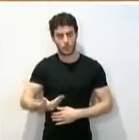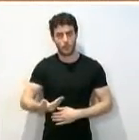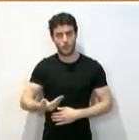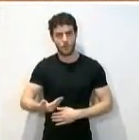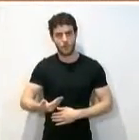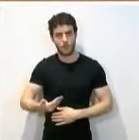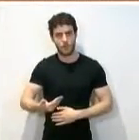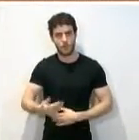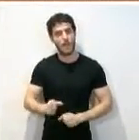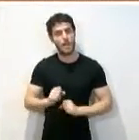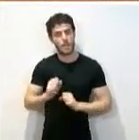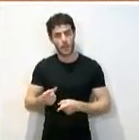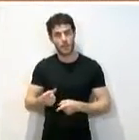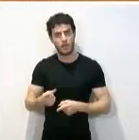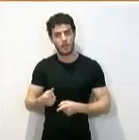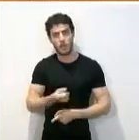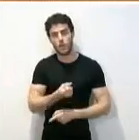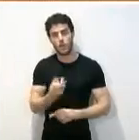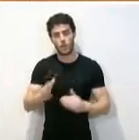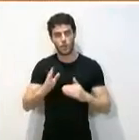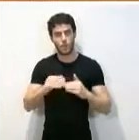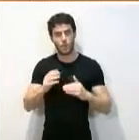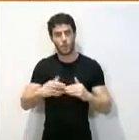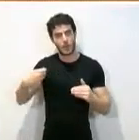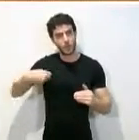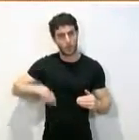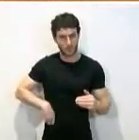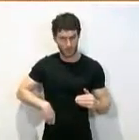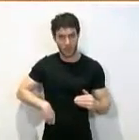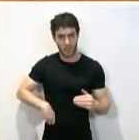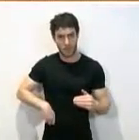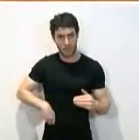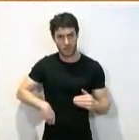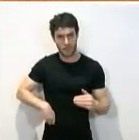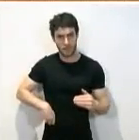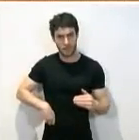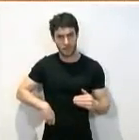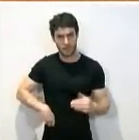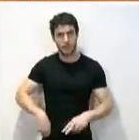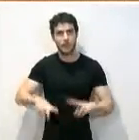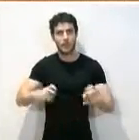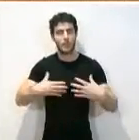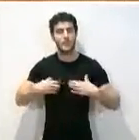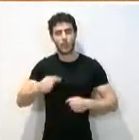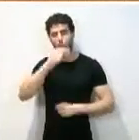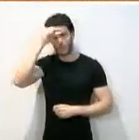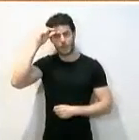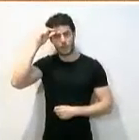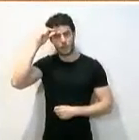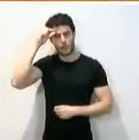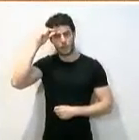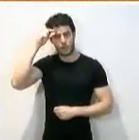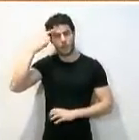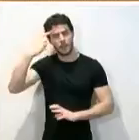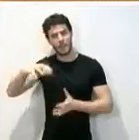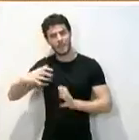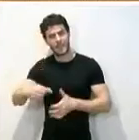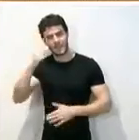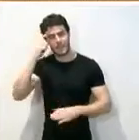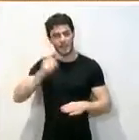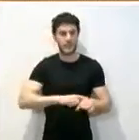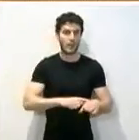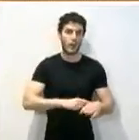dota del número mínimo de profesionales en materia de salud mental, tanto psiquiatras como psicólogos